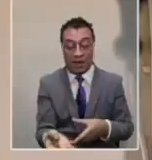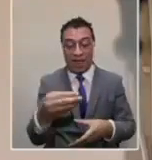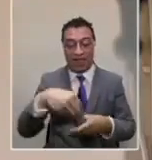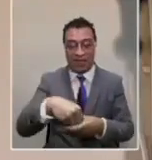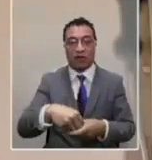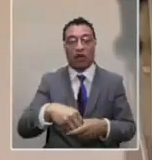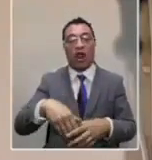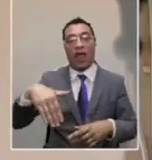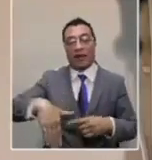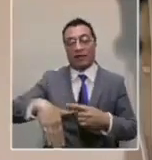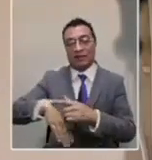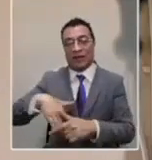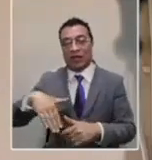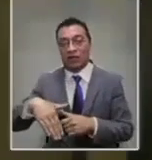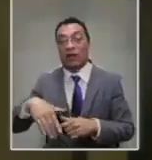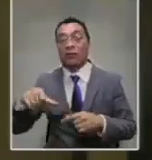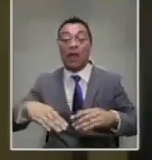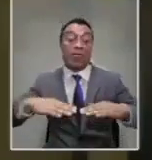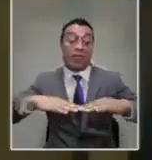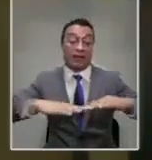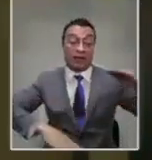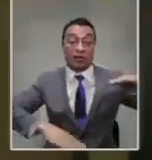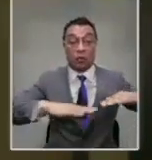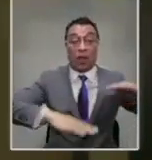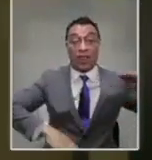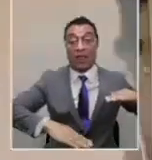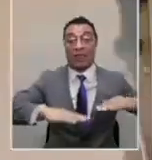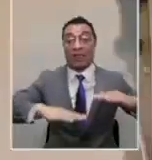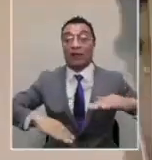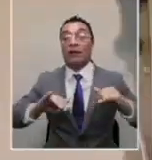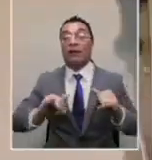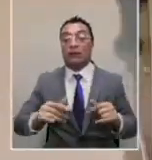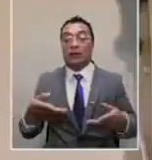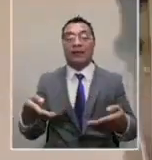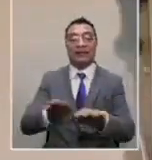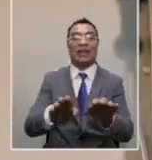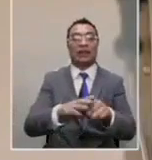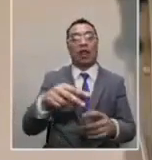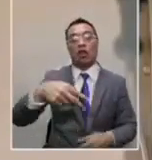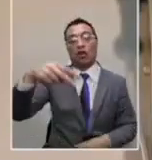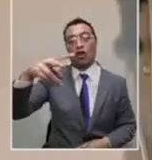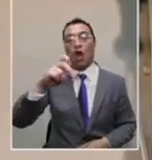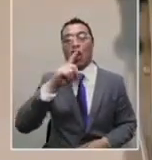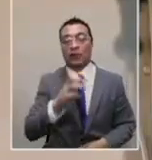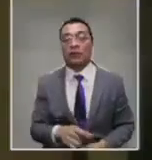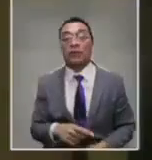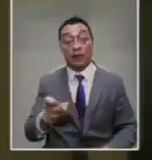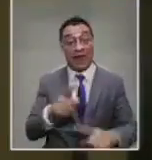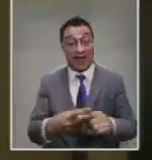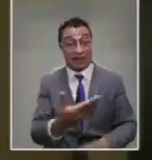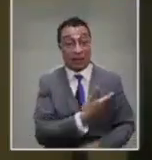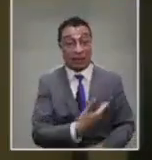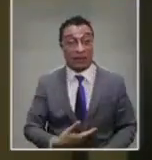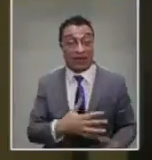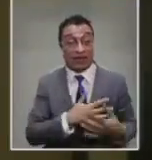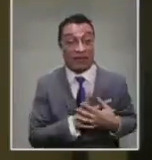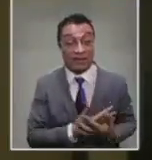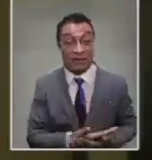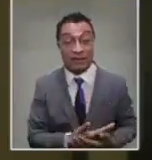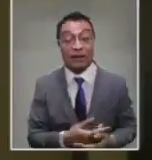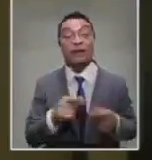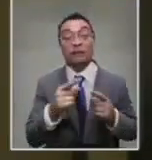al interior de la región, ¿sí? Entonces diría que son las desigualdades y el cierre de las fronteras del norte. Perfecto. Ahora, la expresidenta